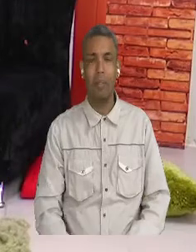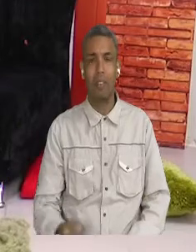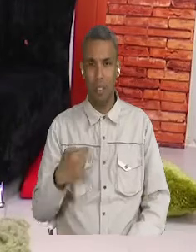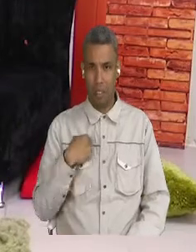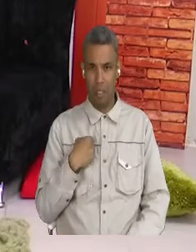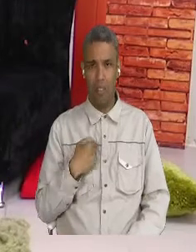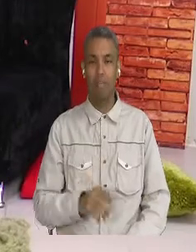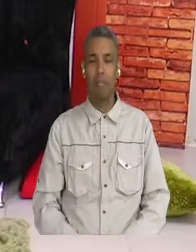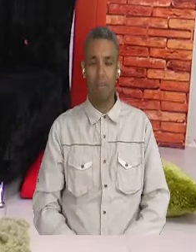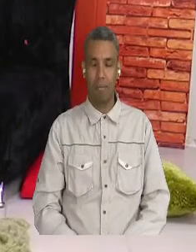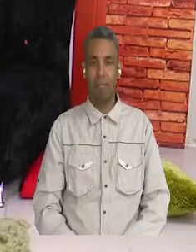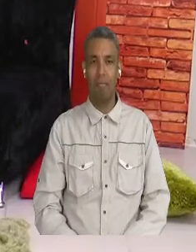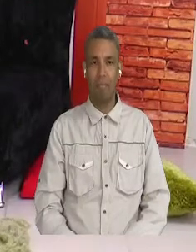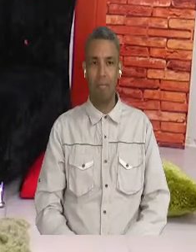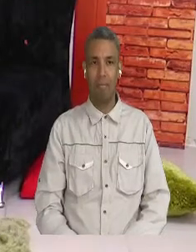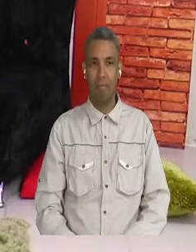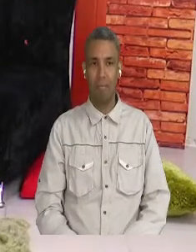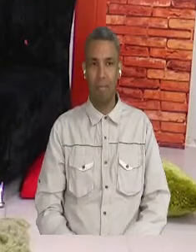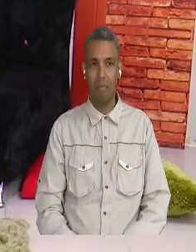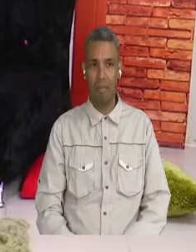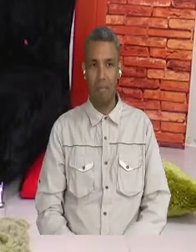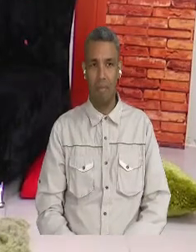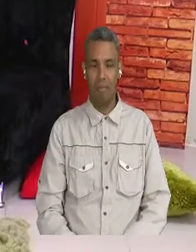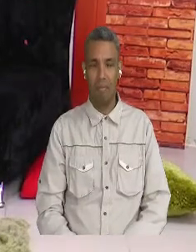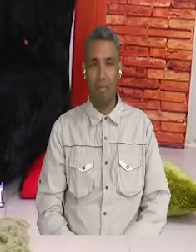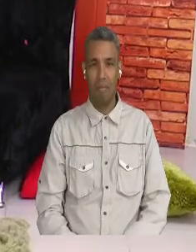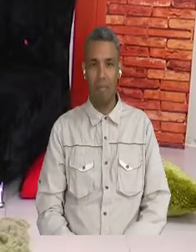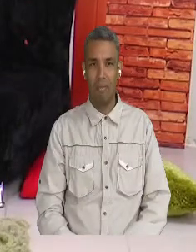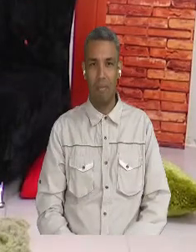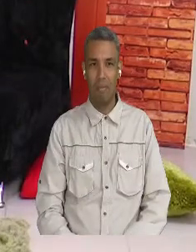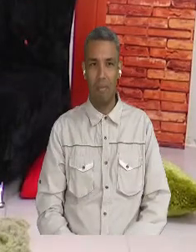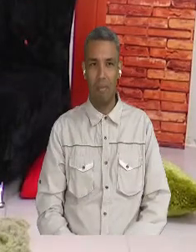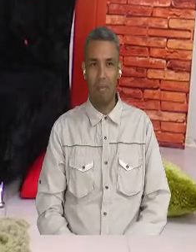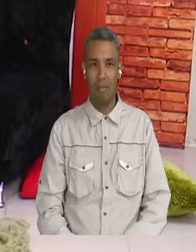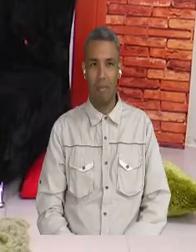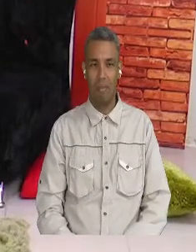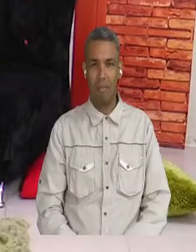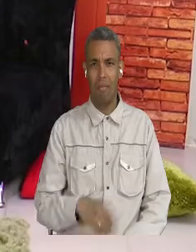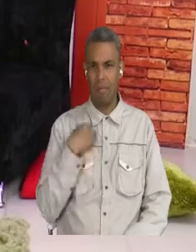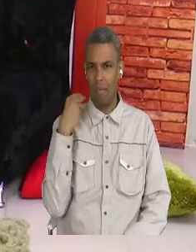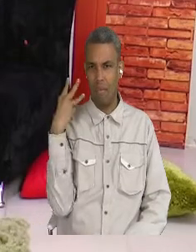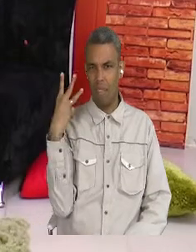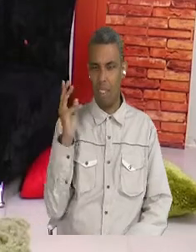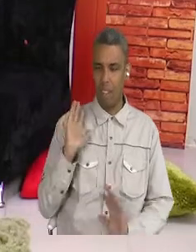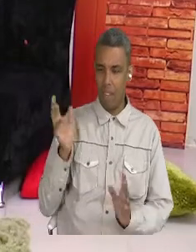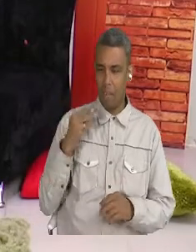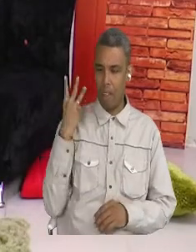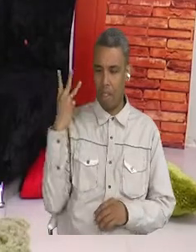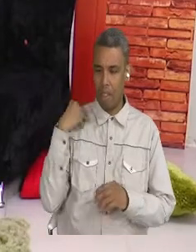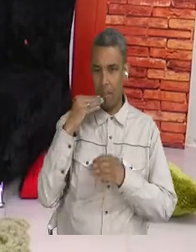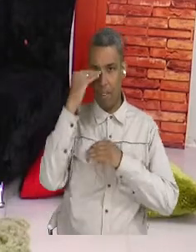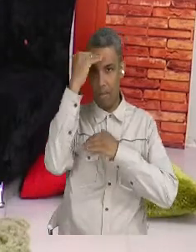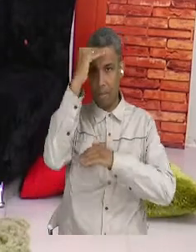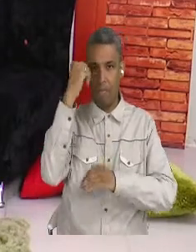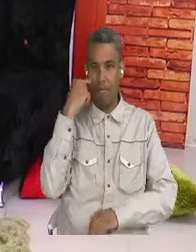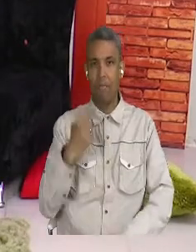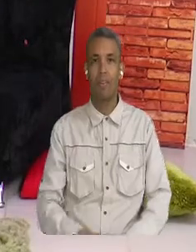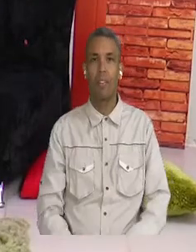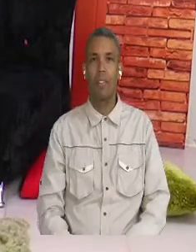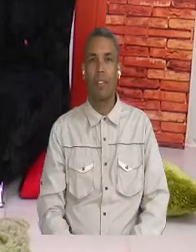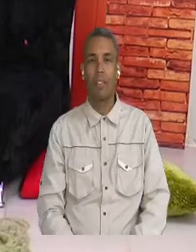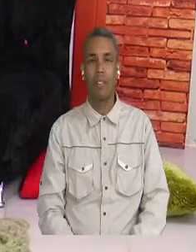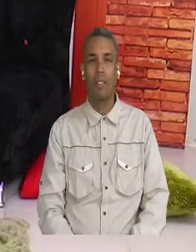cumpliendo años no voy a solo training porque si no me ponen a hacer burpees. Bueno, vamos a hacer prácticamente 3 burpees para finalizar esta gran jornada. ¿Listo? ¿Listo? Entonces vamos a arrancar primero